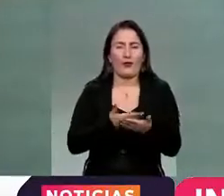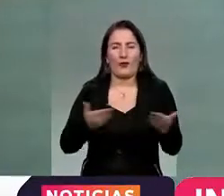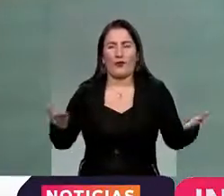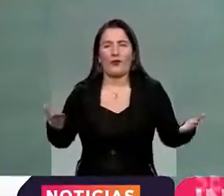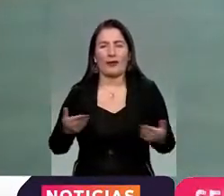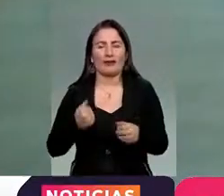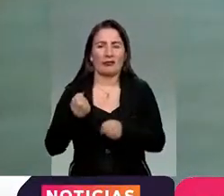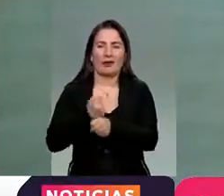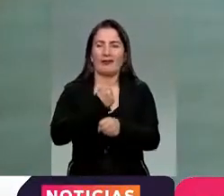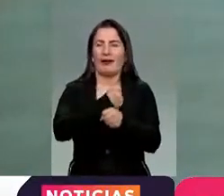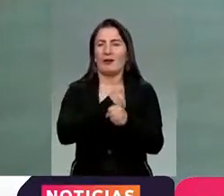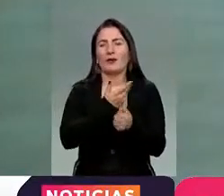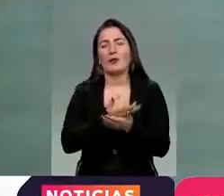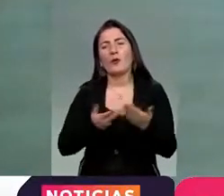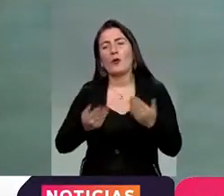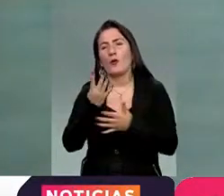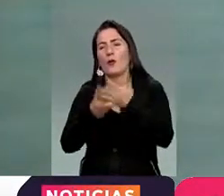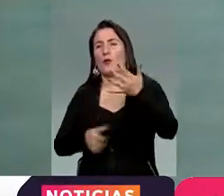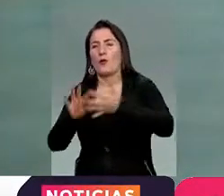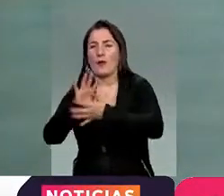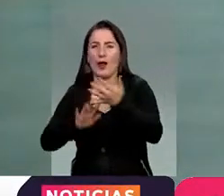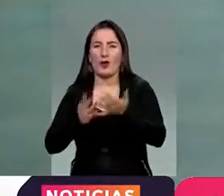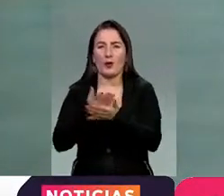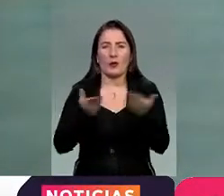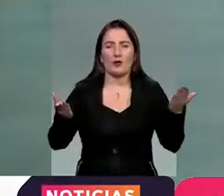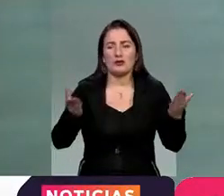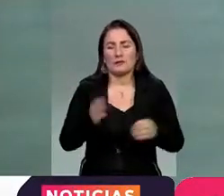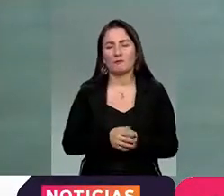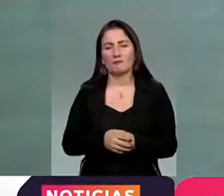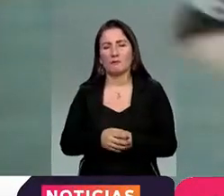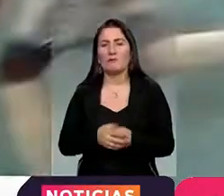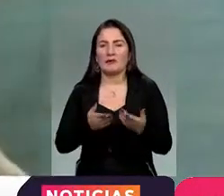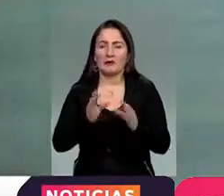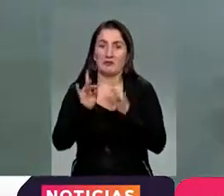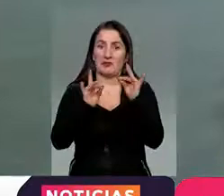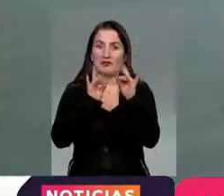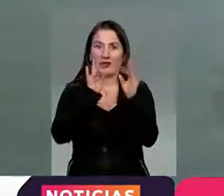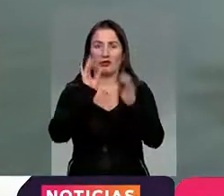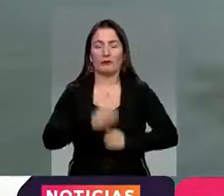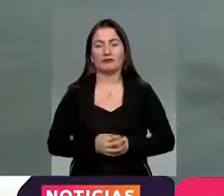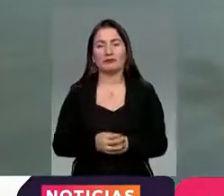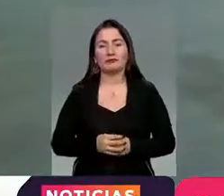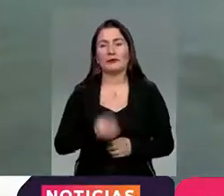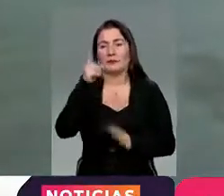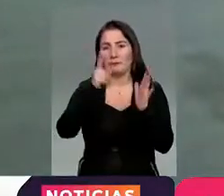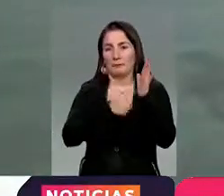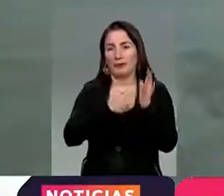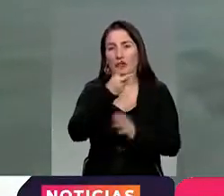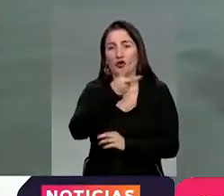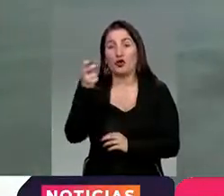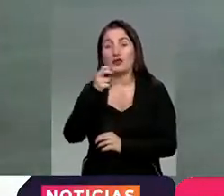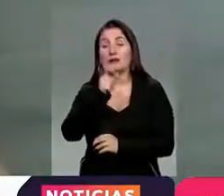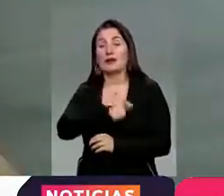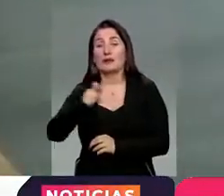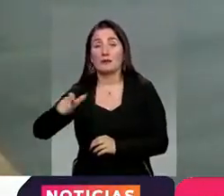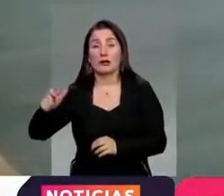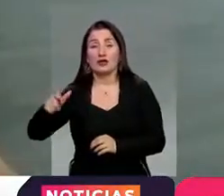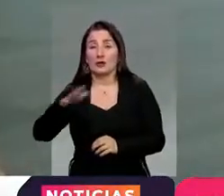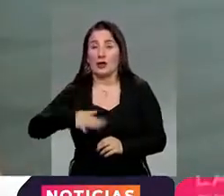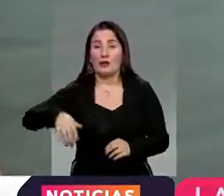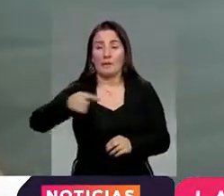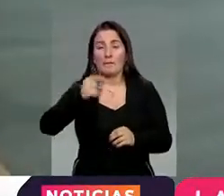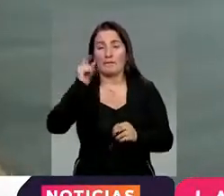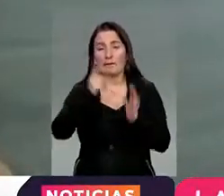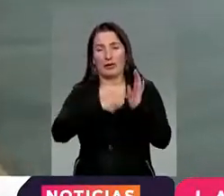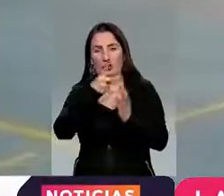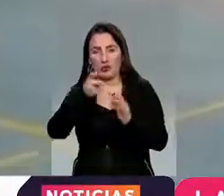encuentran trabajando y todo, el horario, el escenario y todo está perfecto. Serán 1.200 partidos y 3 fases, local,